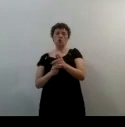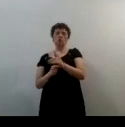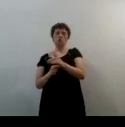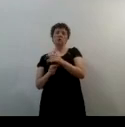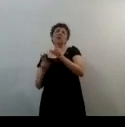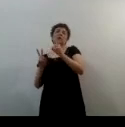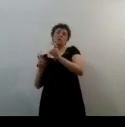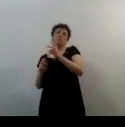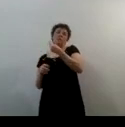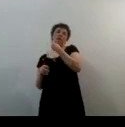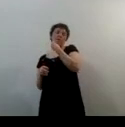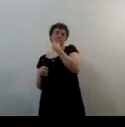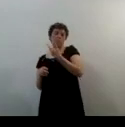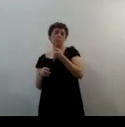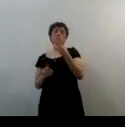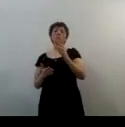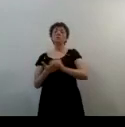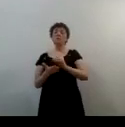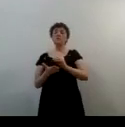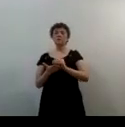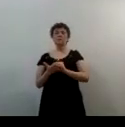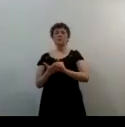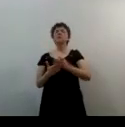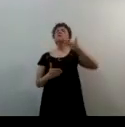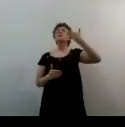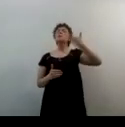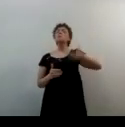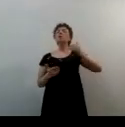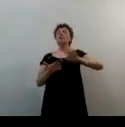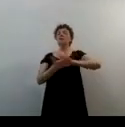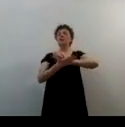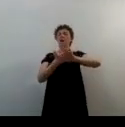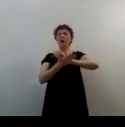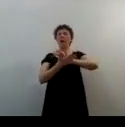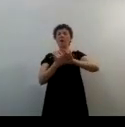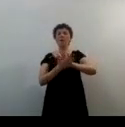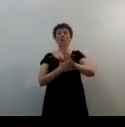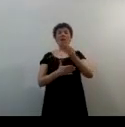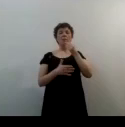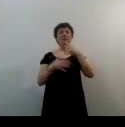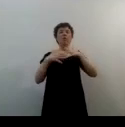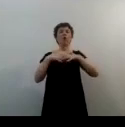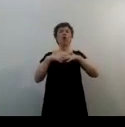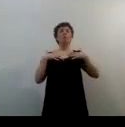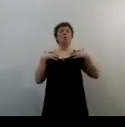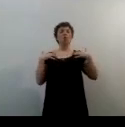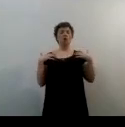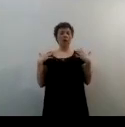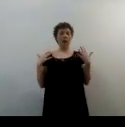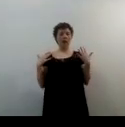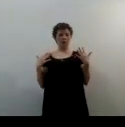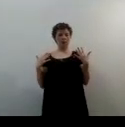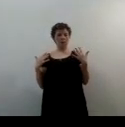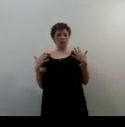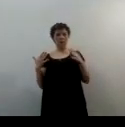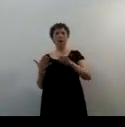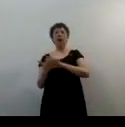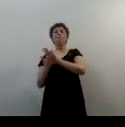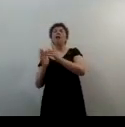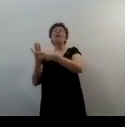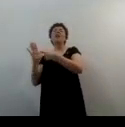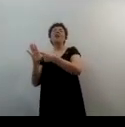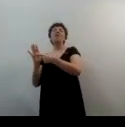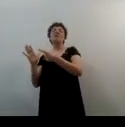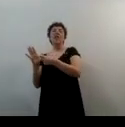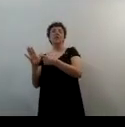sea, que muchas veces es casi más importante hablar de la alimentación emocional directamente que hablar de la dieta en sí. Pues